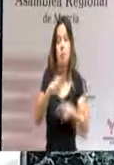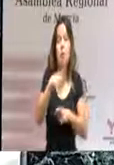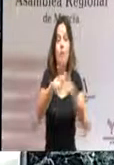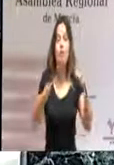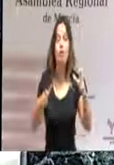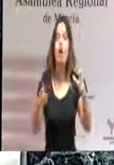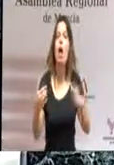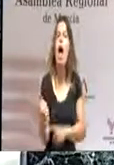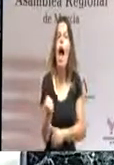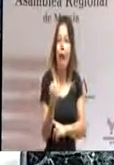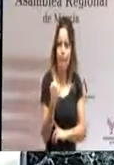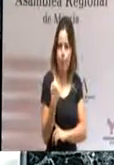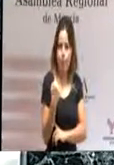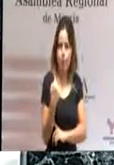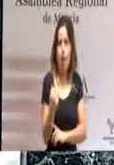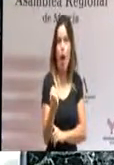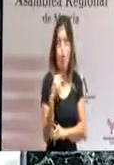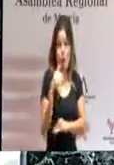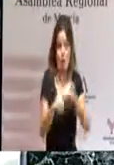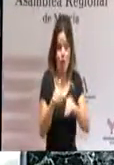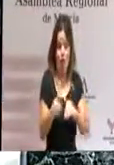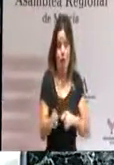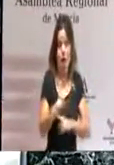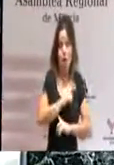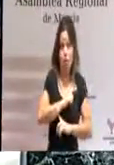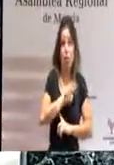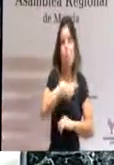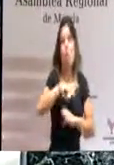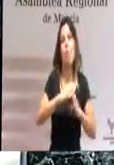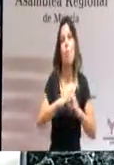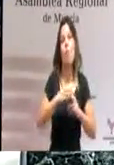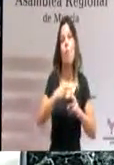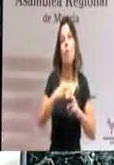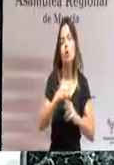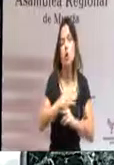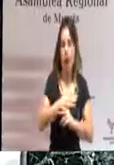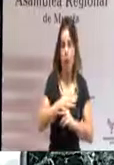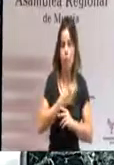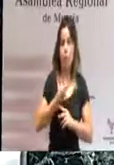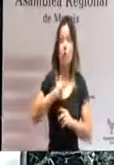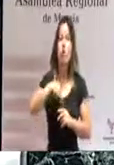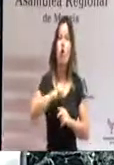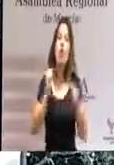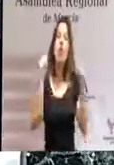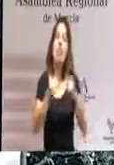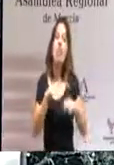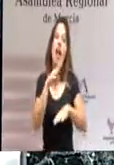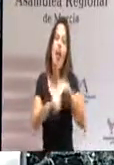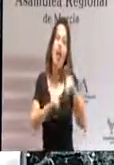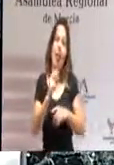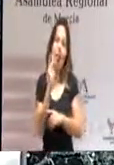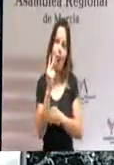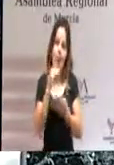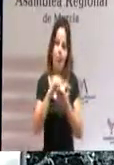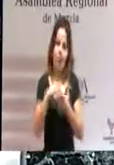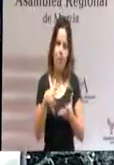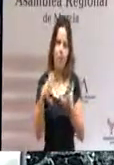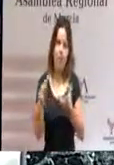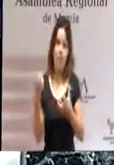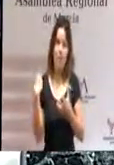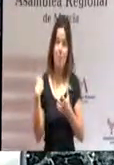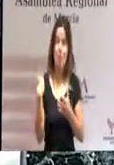el respaldo con sus votos a nuestras políticas. Hemos superado dos citas electorales que han dado un